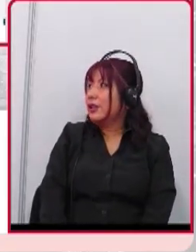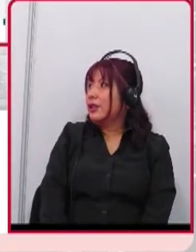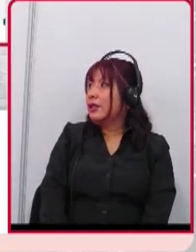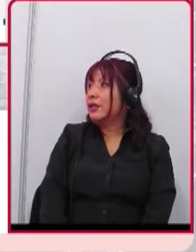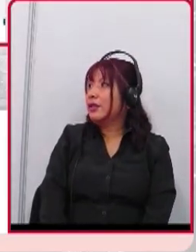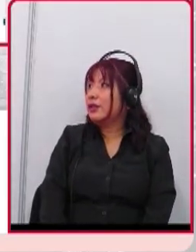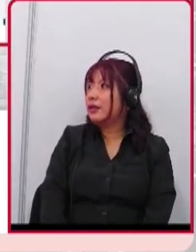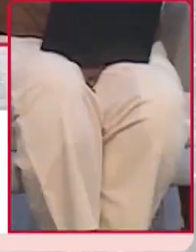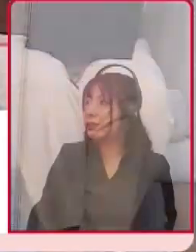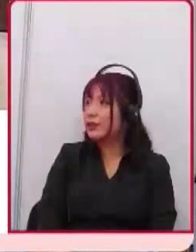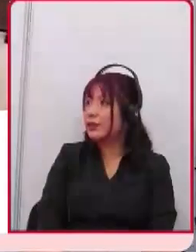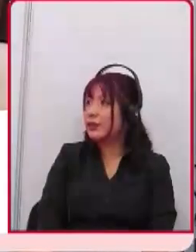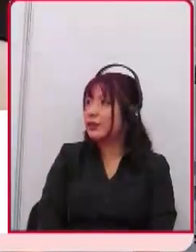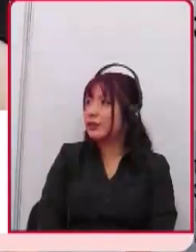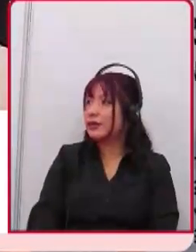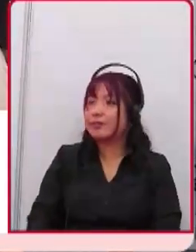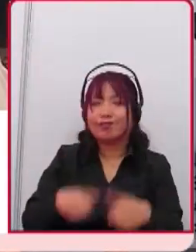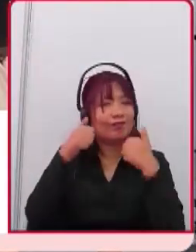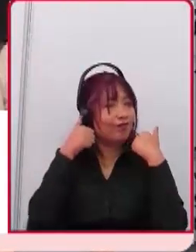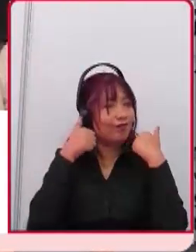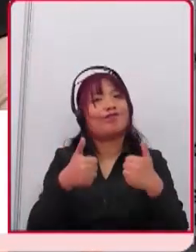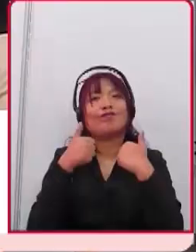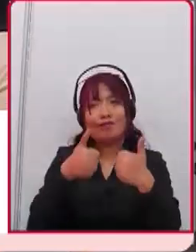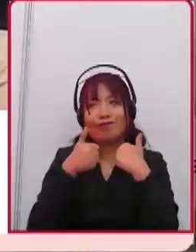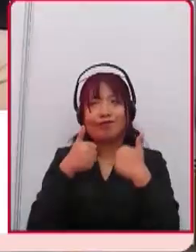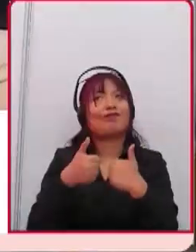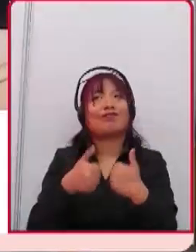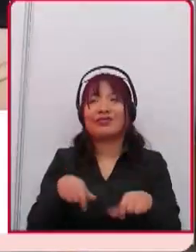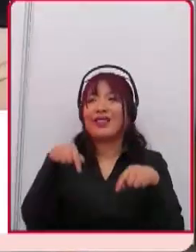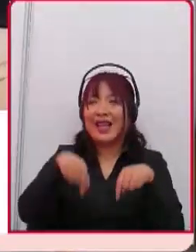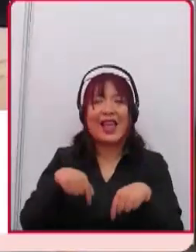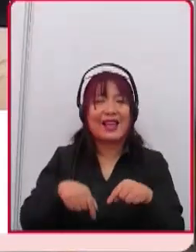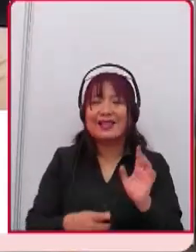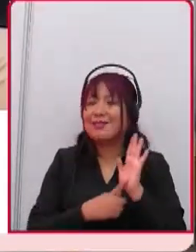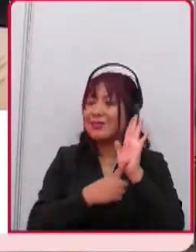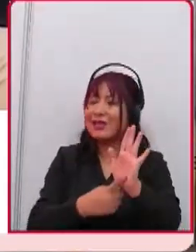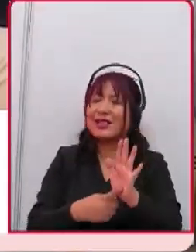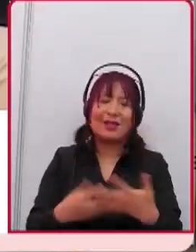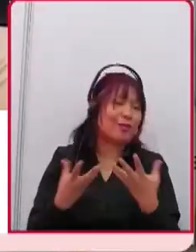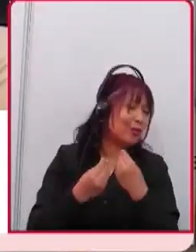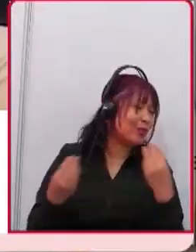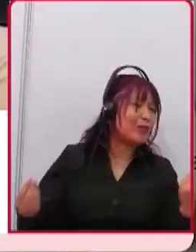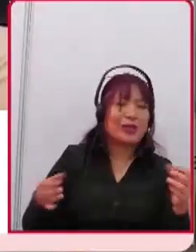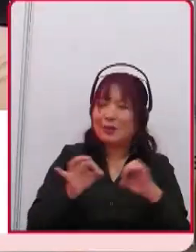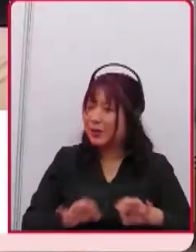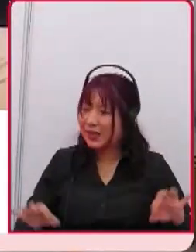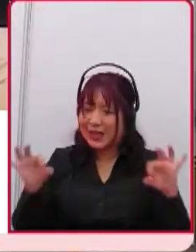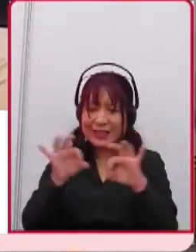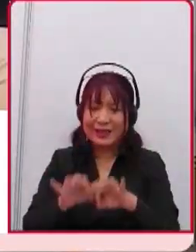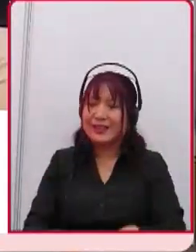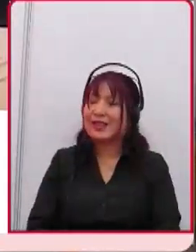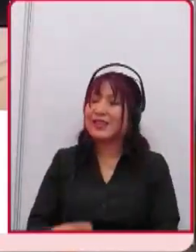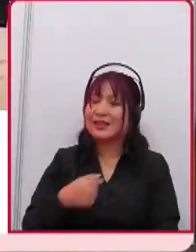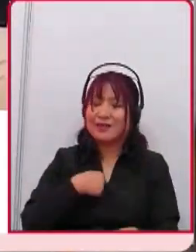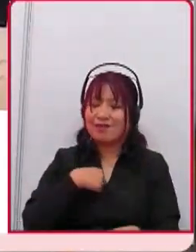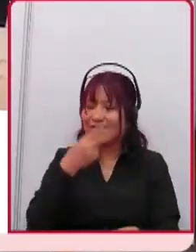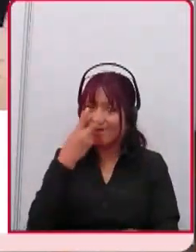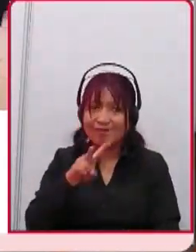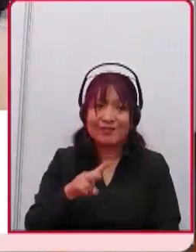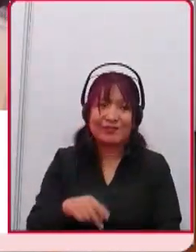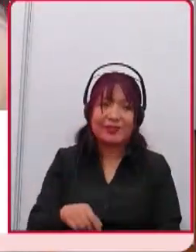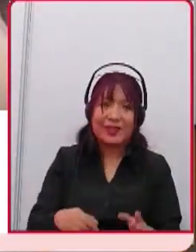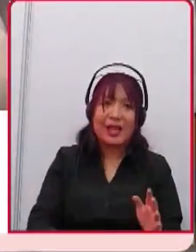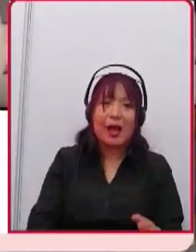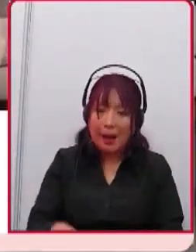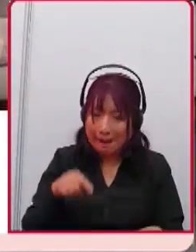No, excelente, Diego. La propuesta es muy innovadora y sobre todo poniendo del centro la